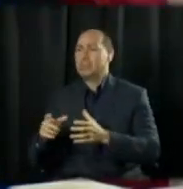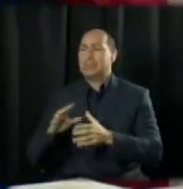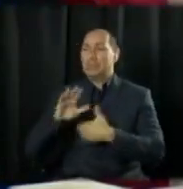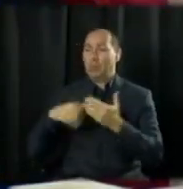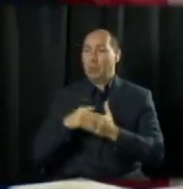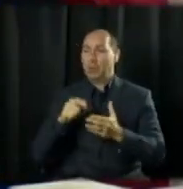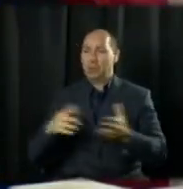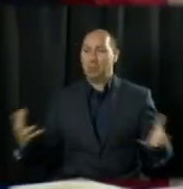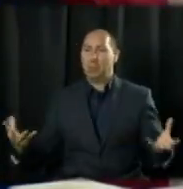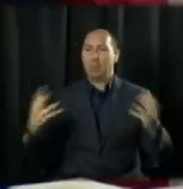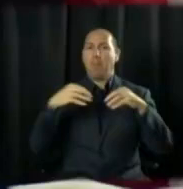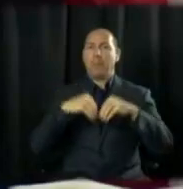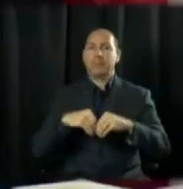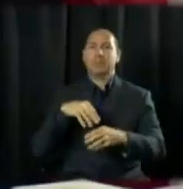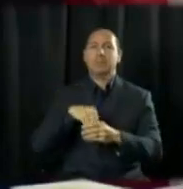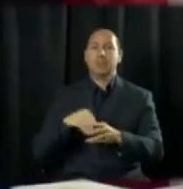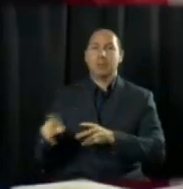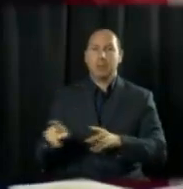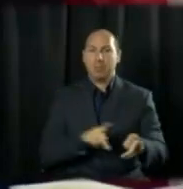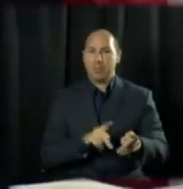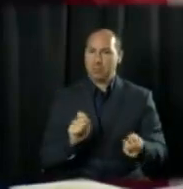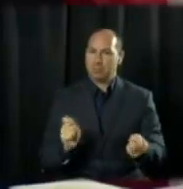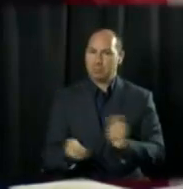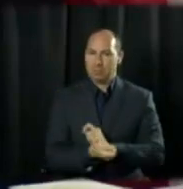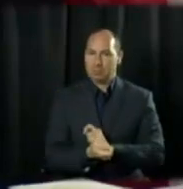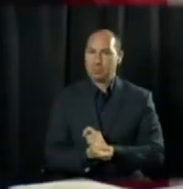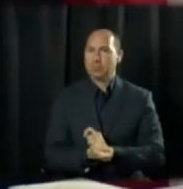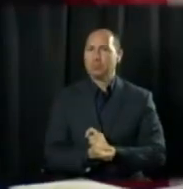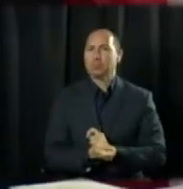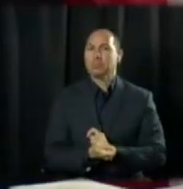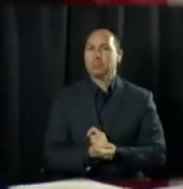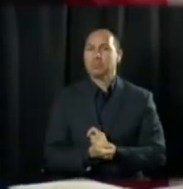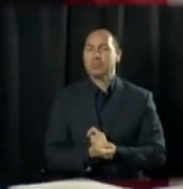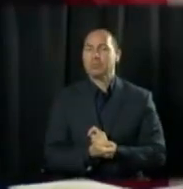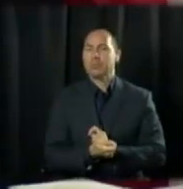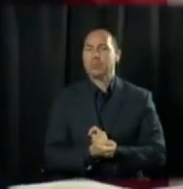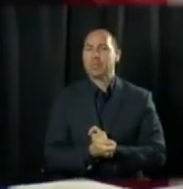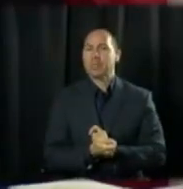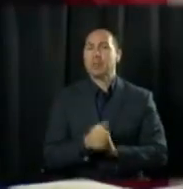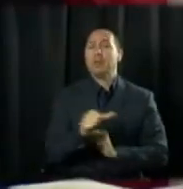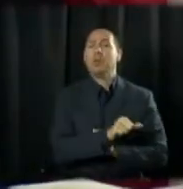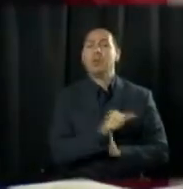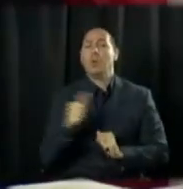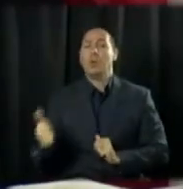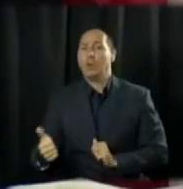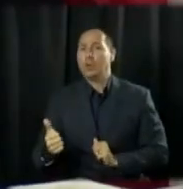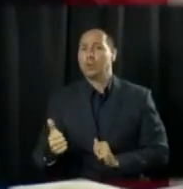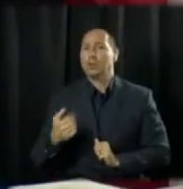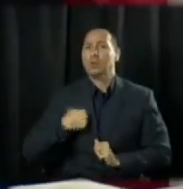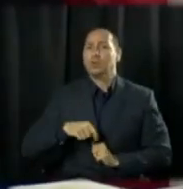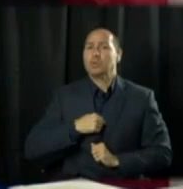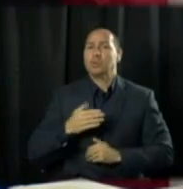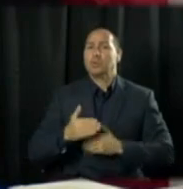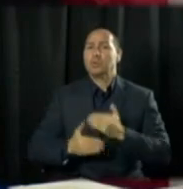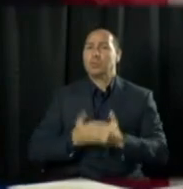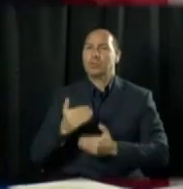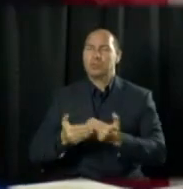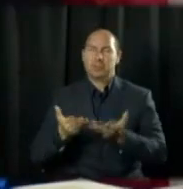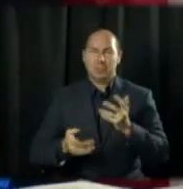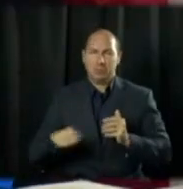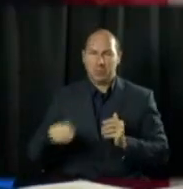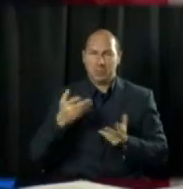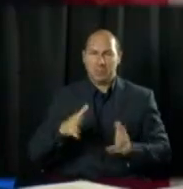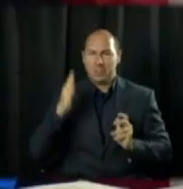plan de ajuste. El RCA en el archivo es un grupo de acreditadores. Pero la otra parte de lo mismo es que estamos en el proceso, como ya